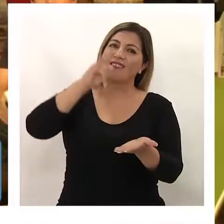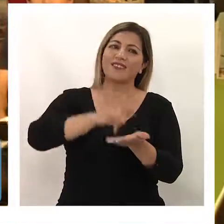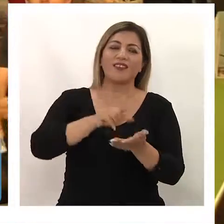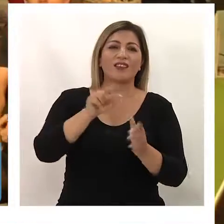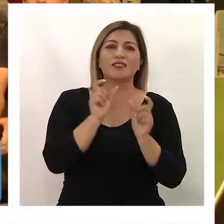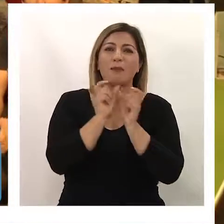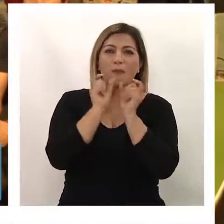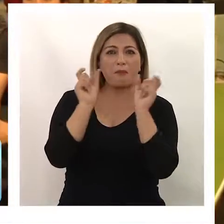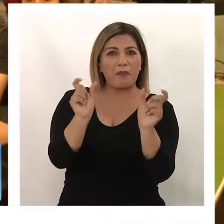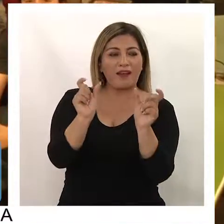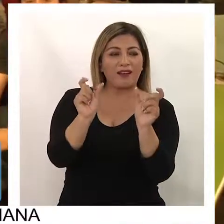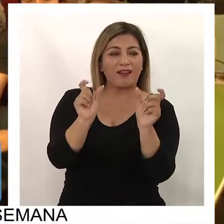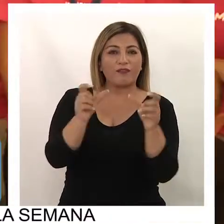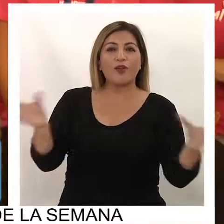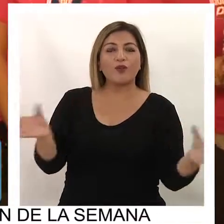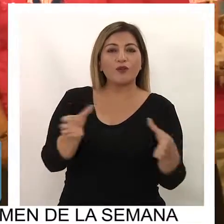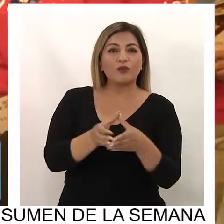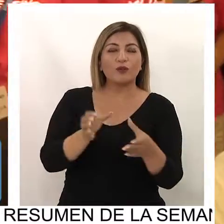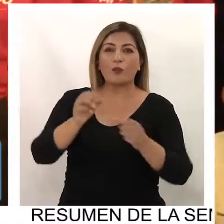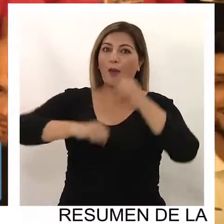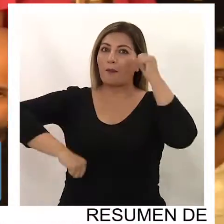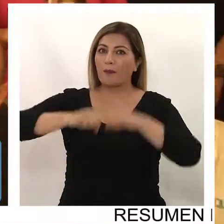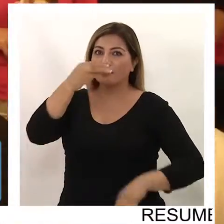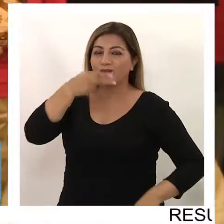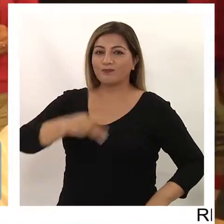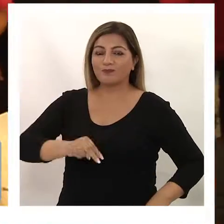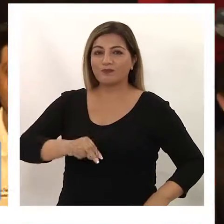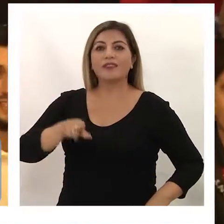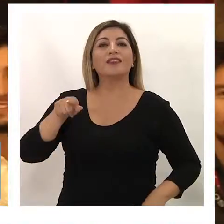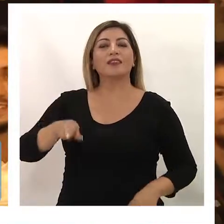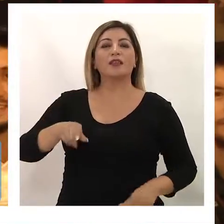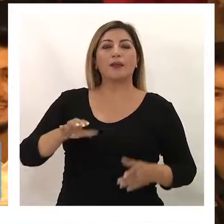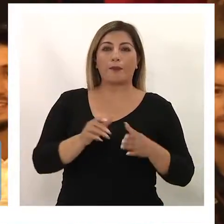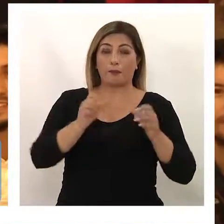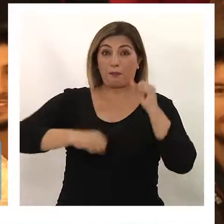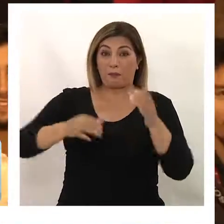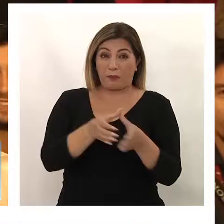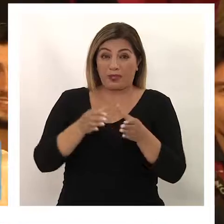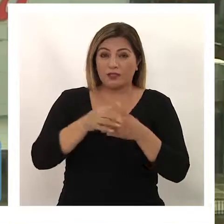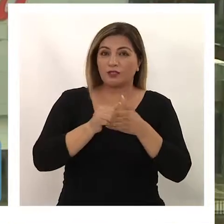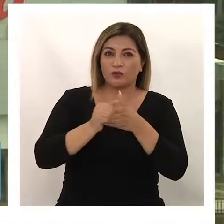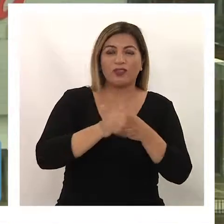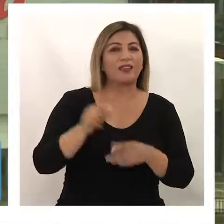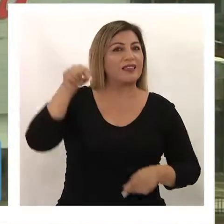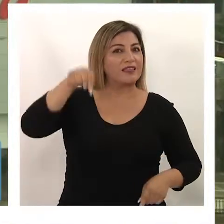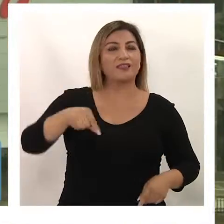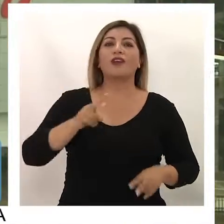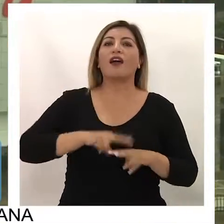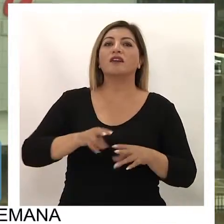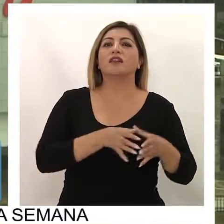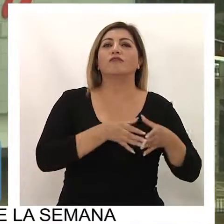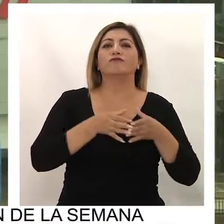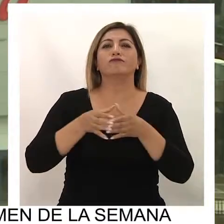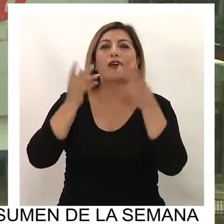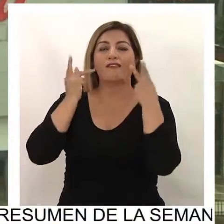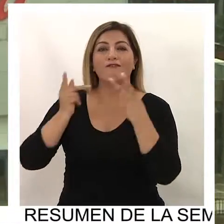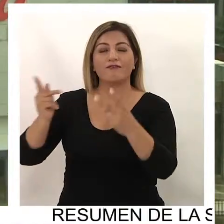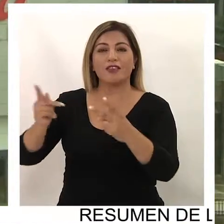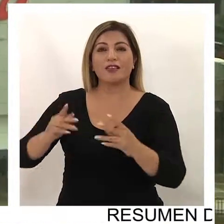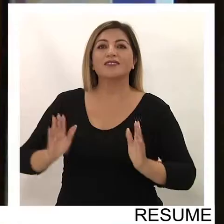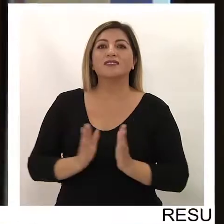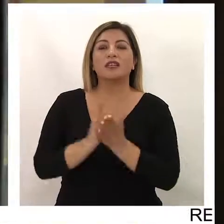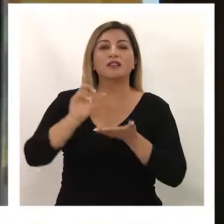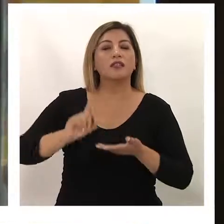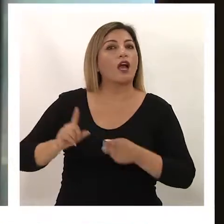delegación de empresarios y ejecutivos de empresas turísticas locales llevó hasta Santa Cruz, hace algunos días encabezados